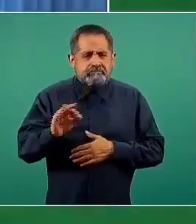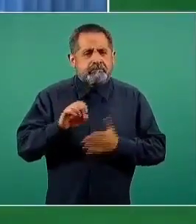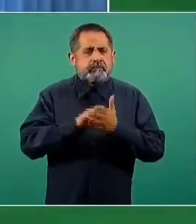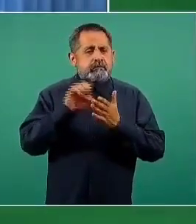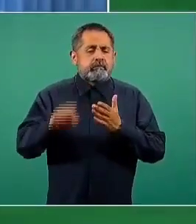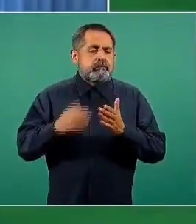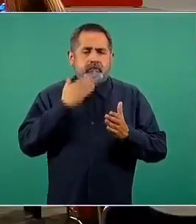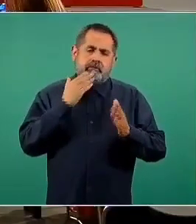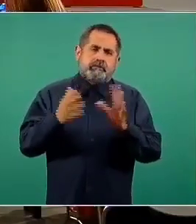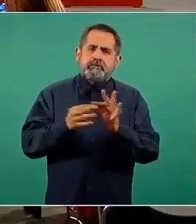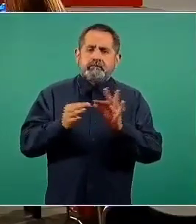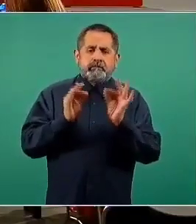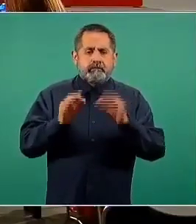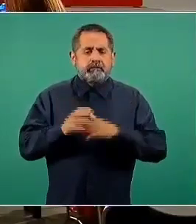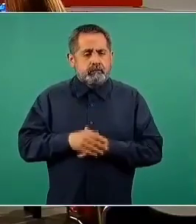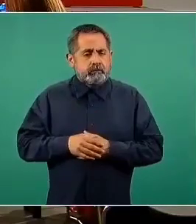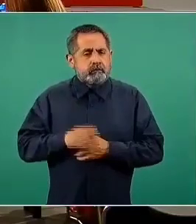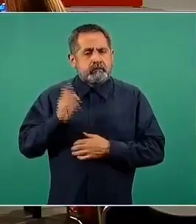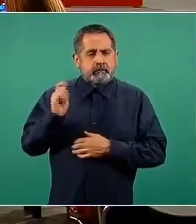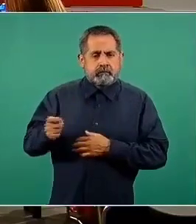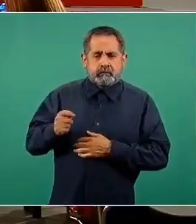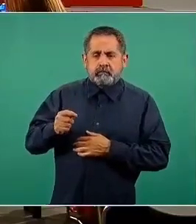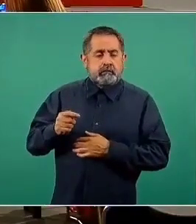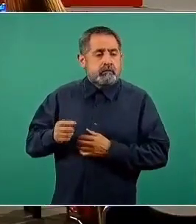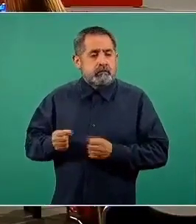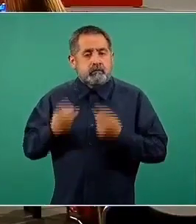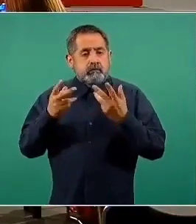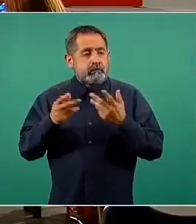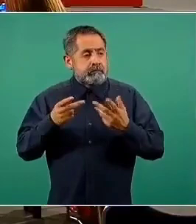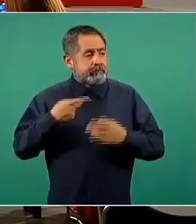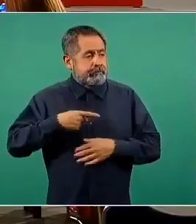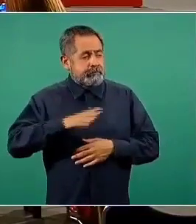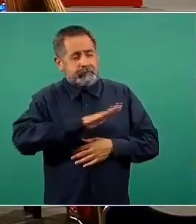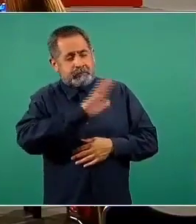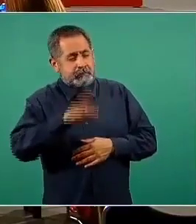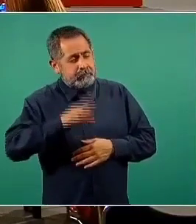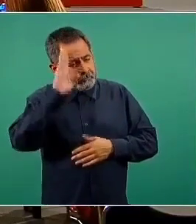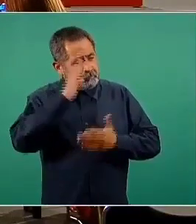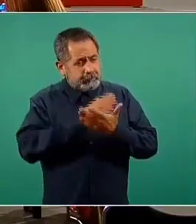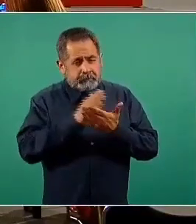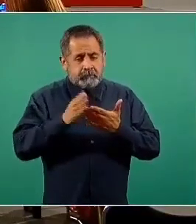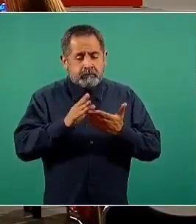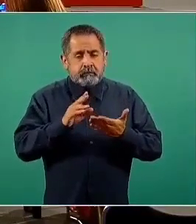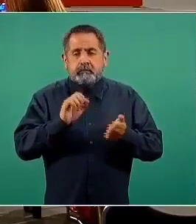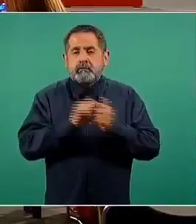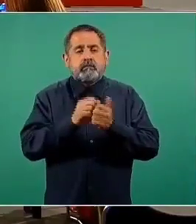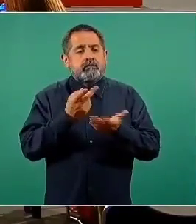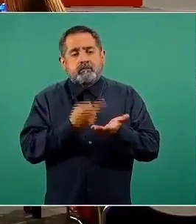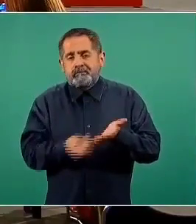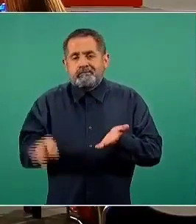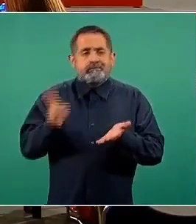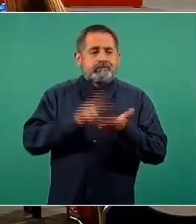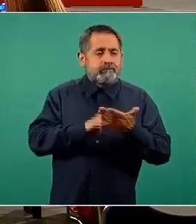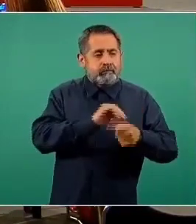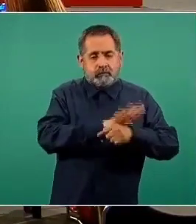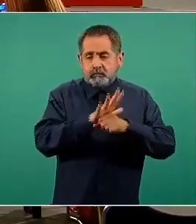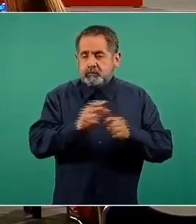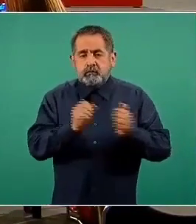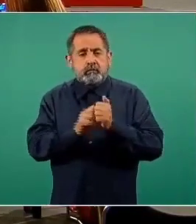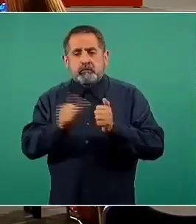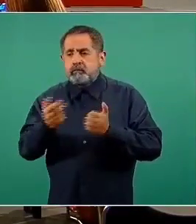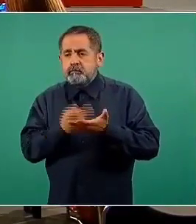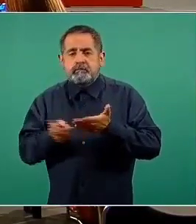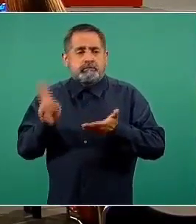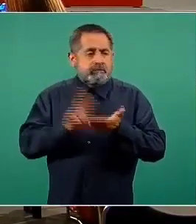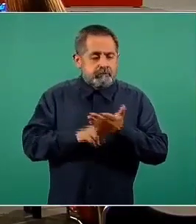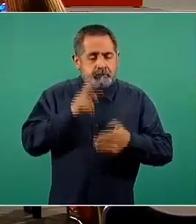ejemplo, el instrumento de estimación de exceso de mortalidad por todas causas durante la pandemia de COVID-19, que